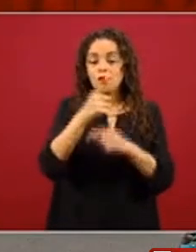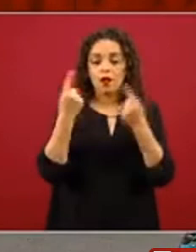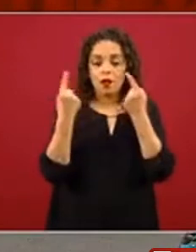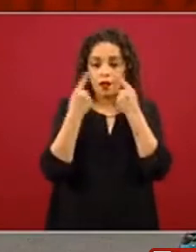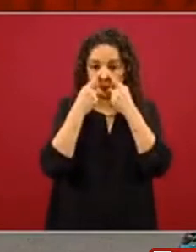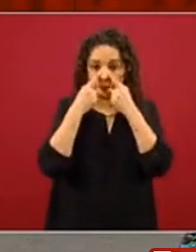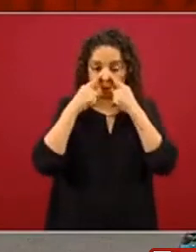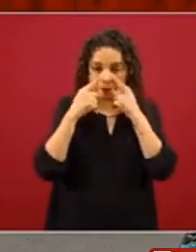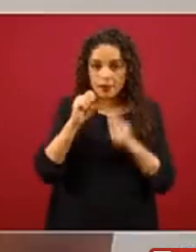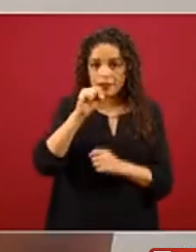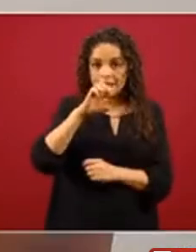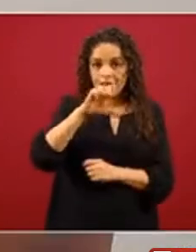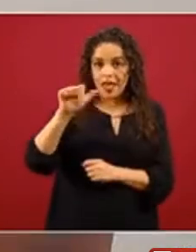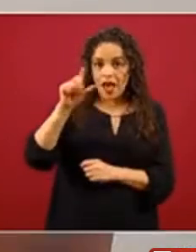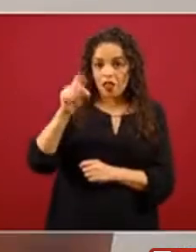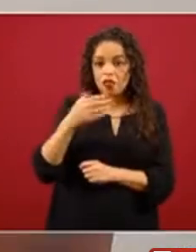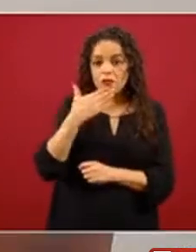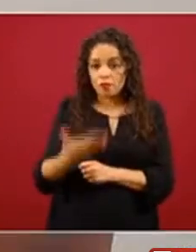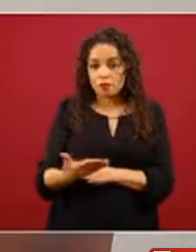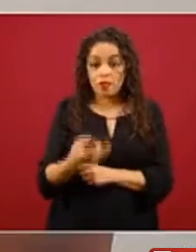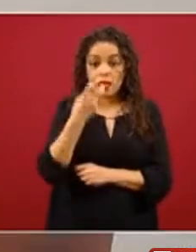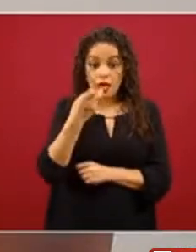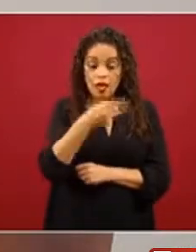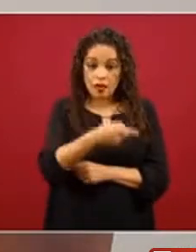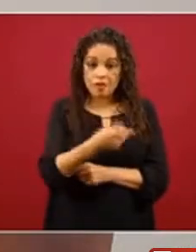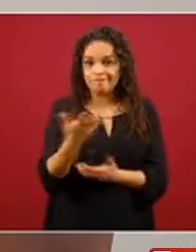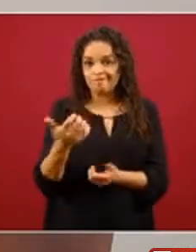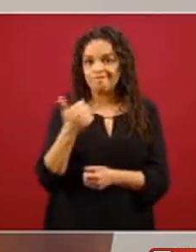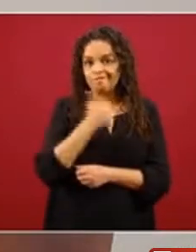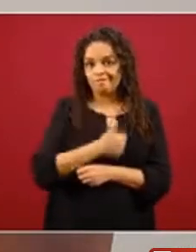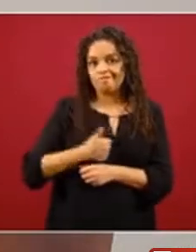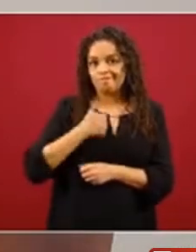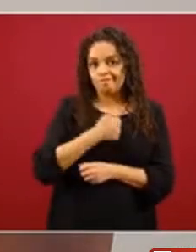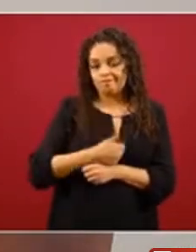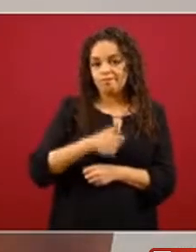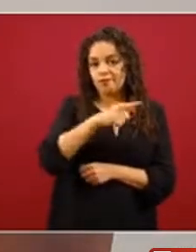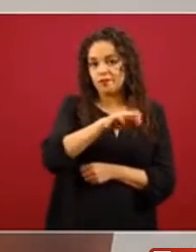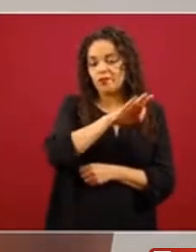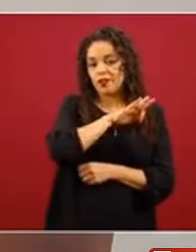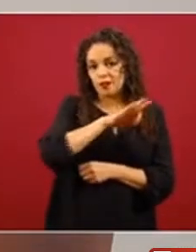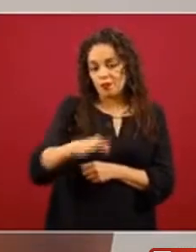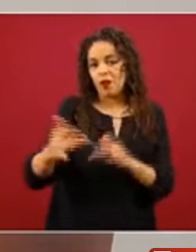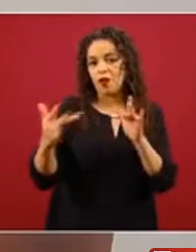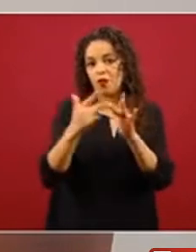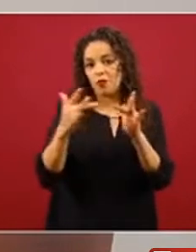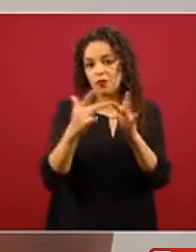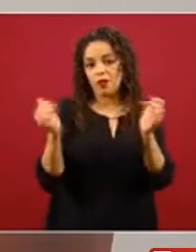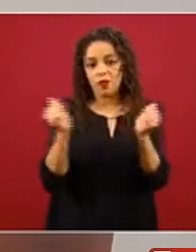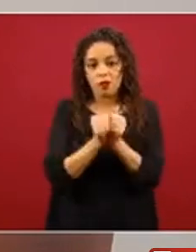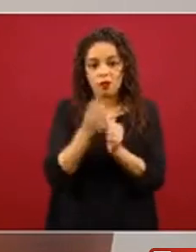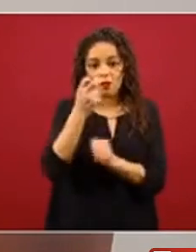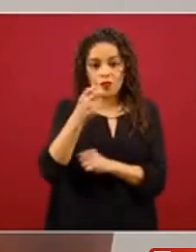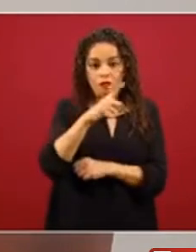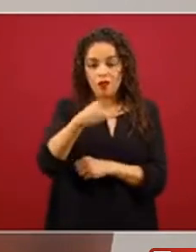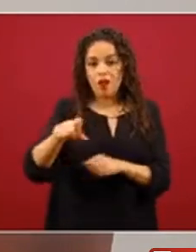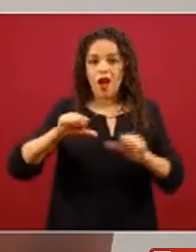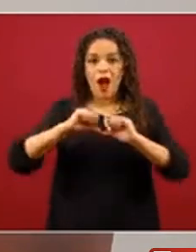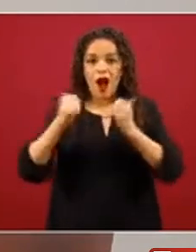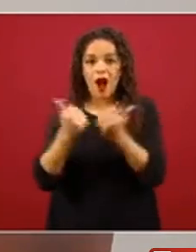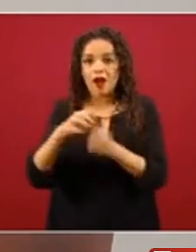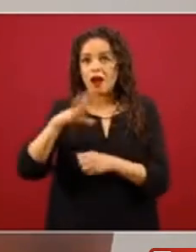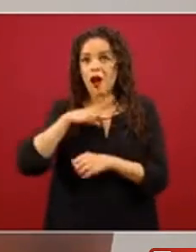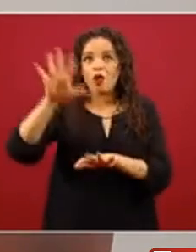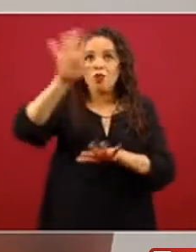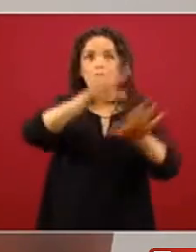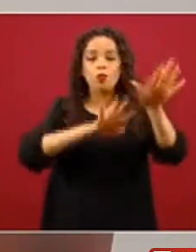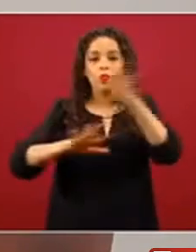se expusieron a esta área de aerosoles pensando y creyendo que al ponerse más